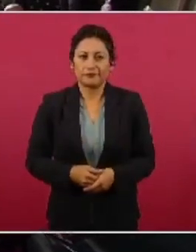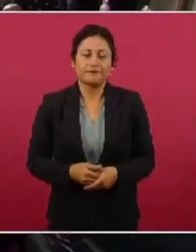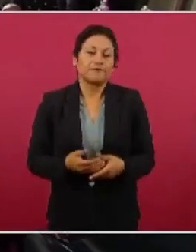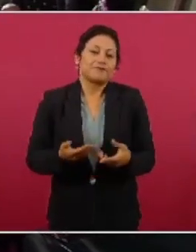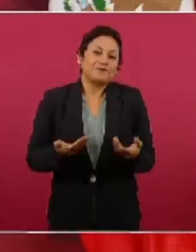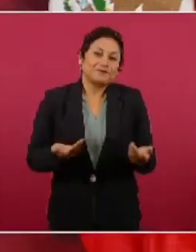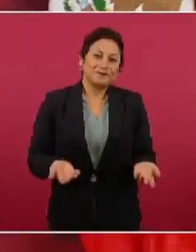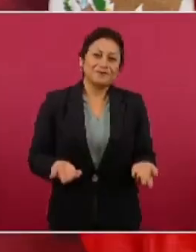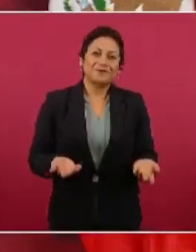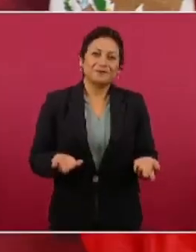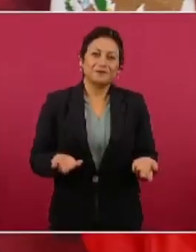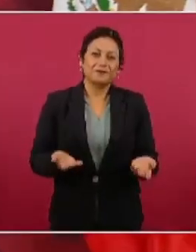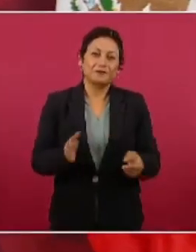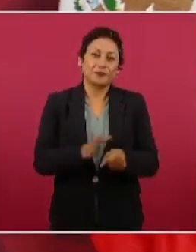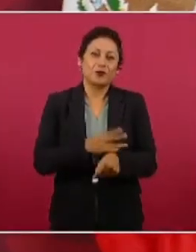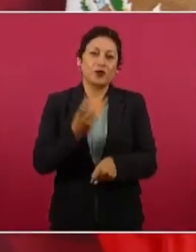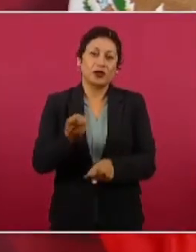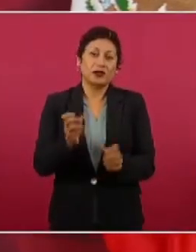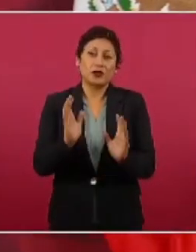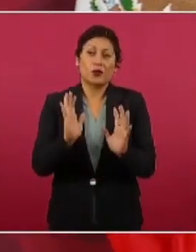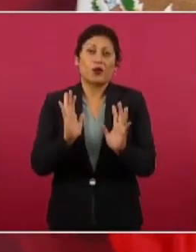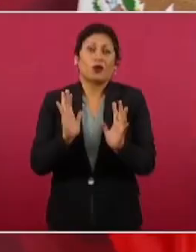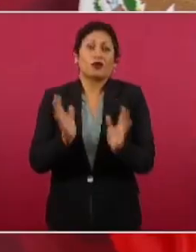Entonces ya no funciona nada.